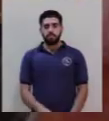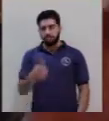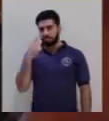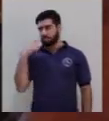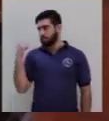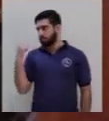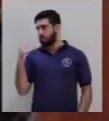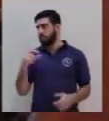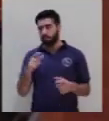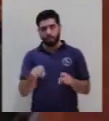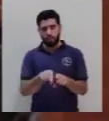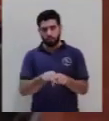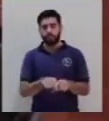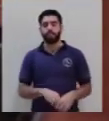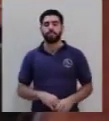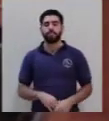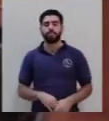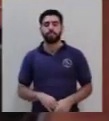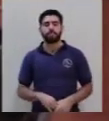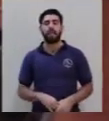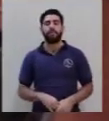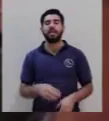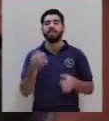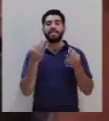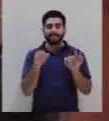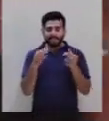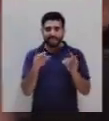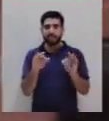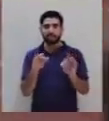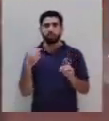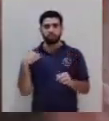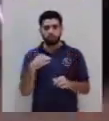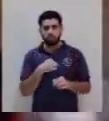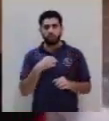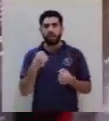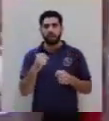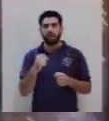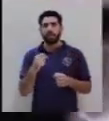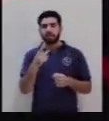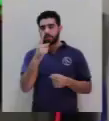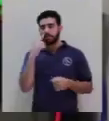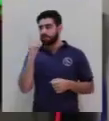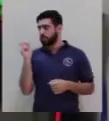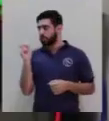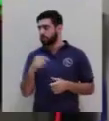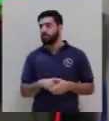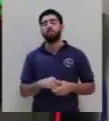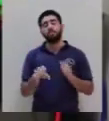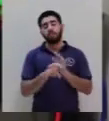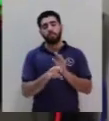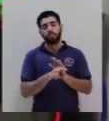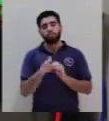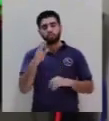Tres, ¿verdad? Así es. Tratemos siempre de tener una toallita, porque es bueno al momento